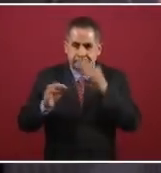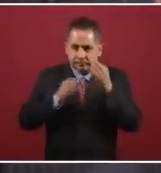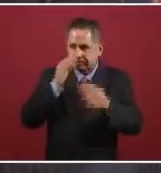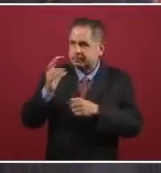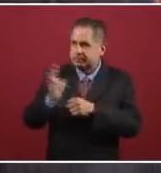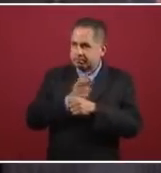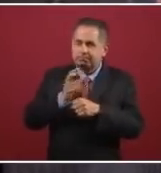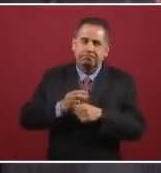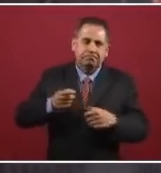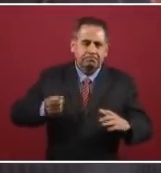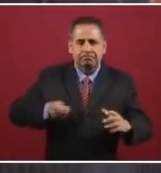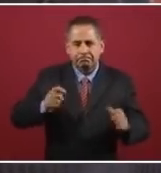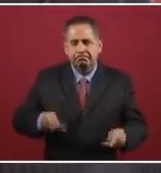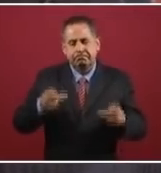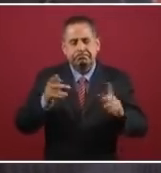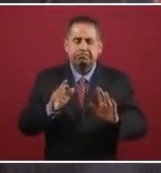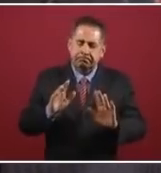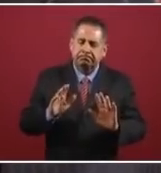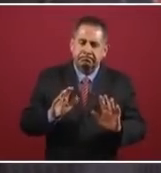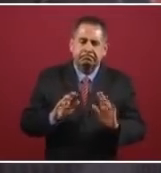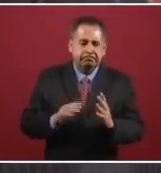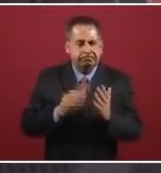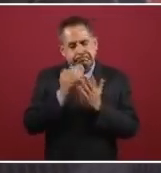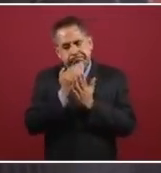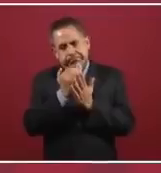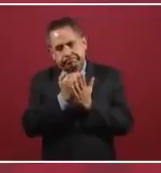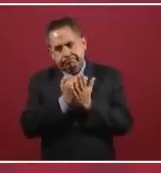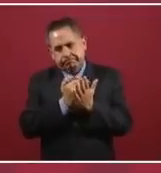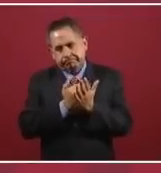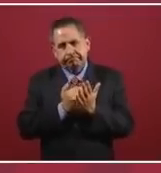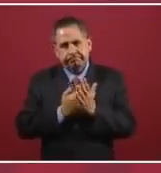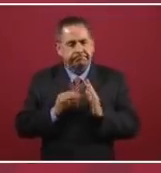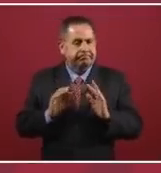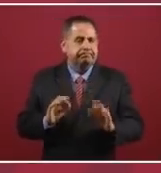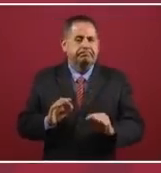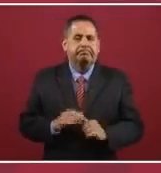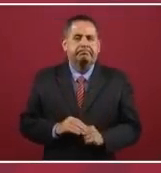la subasta, hay que ser